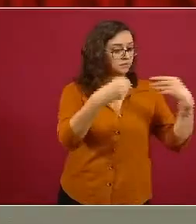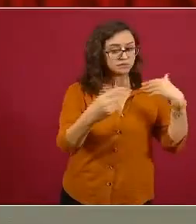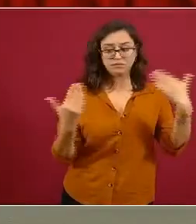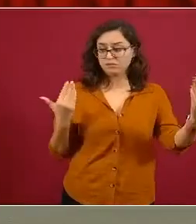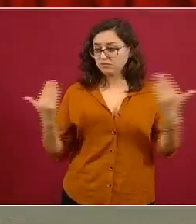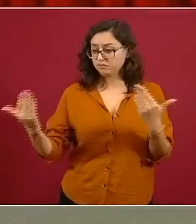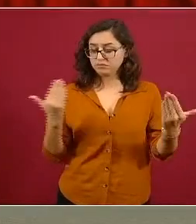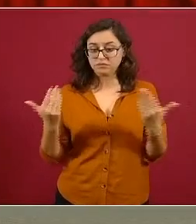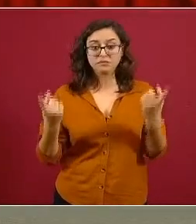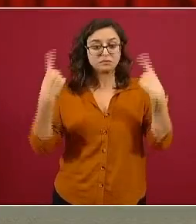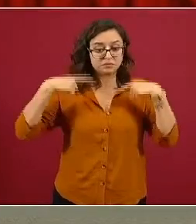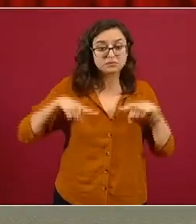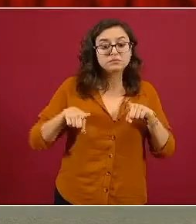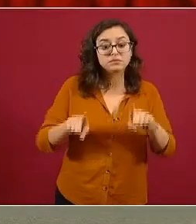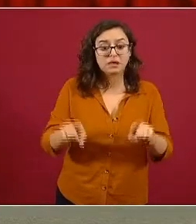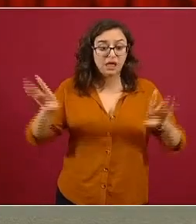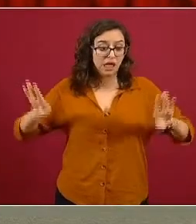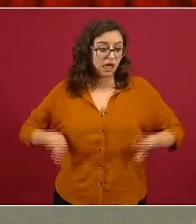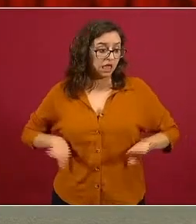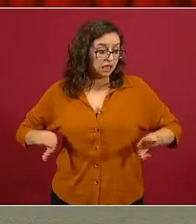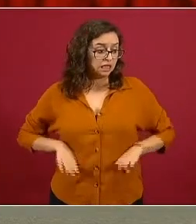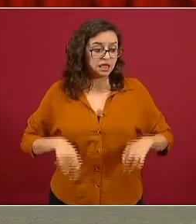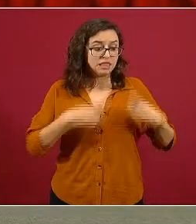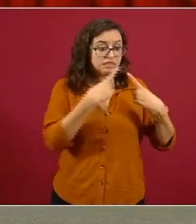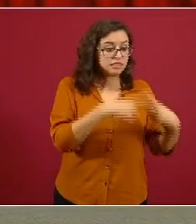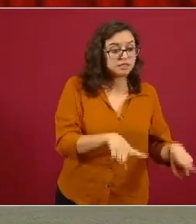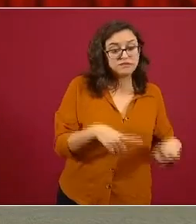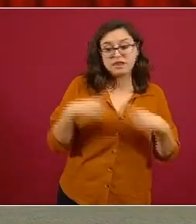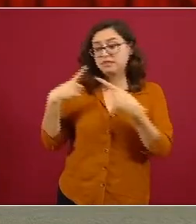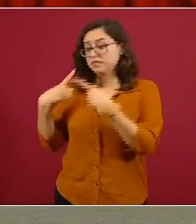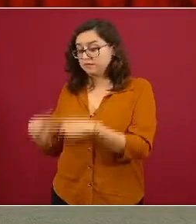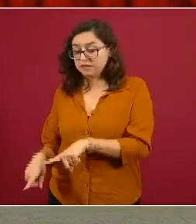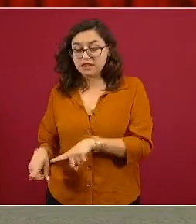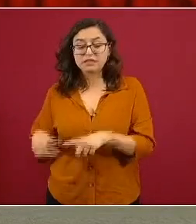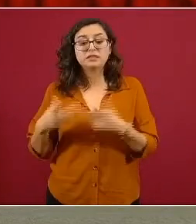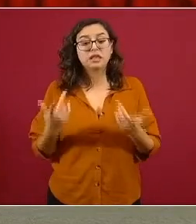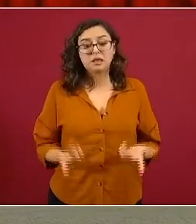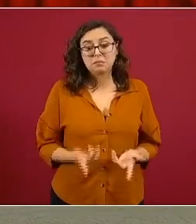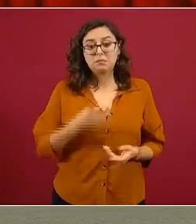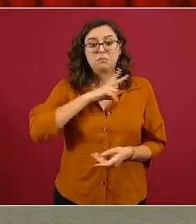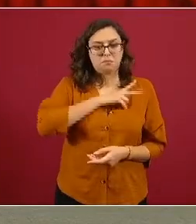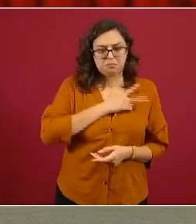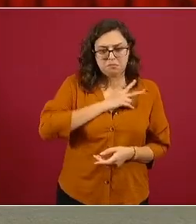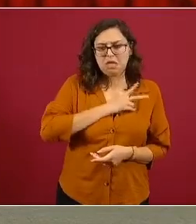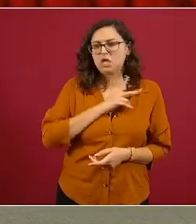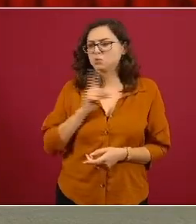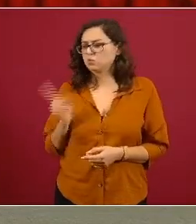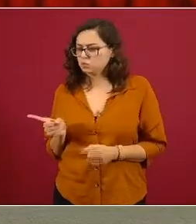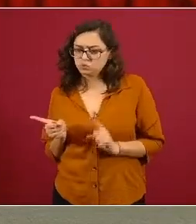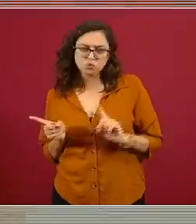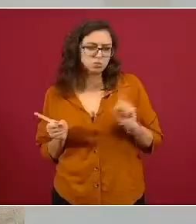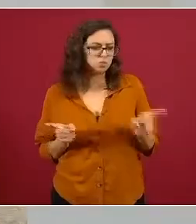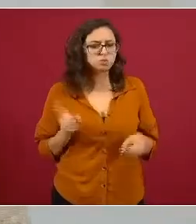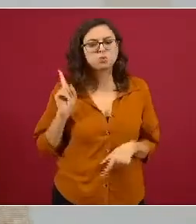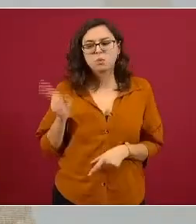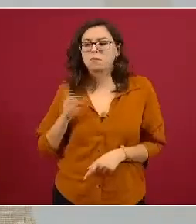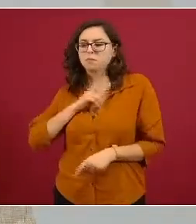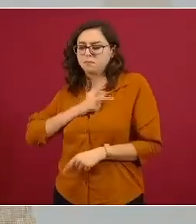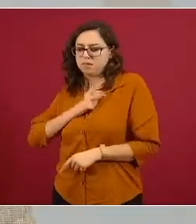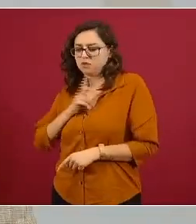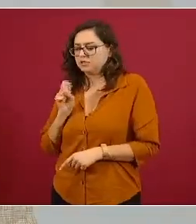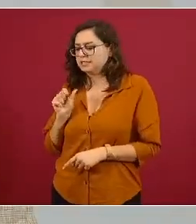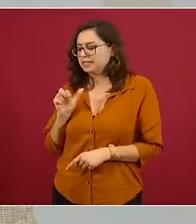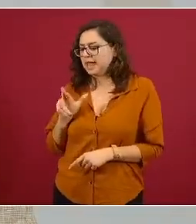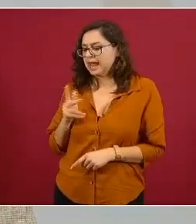comentados los detalles de las características de dos enfermedades infecciosas, una que es ya conocida, pero